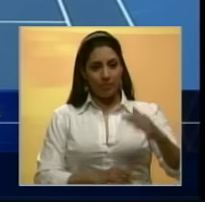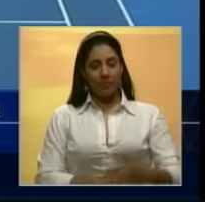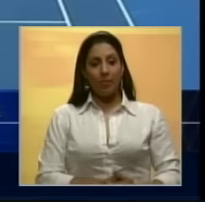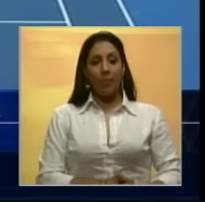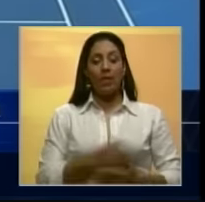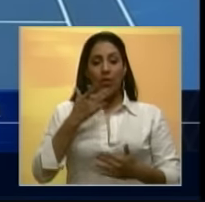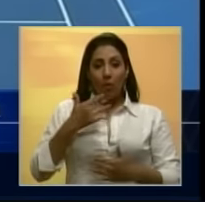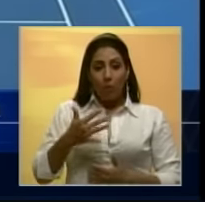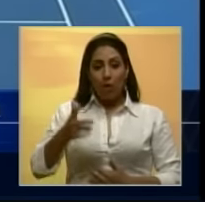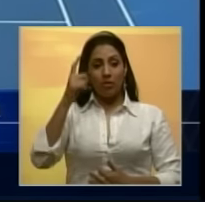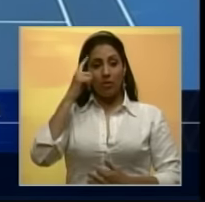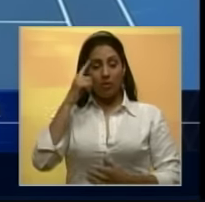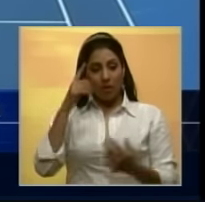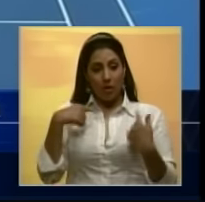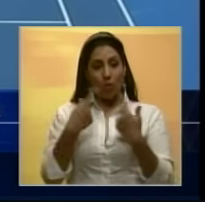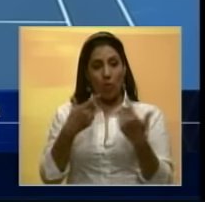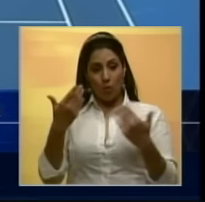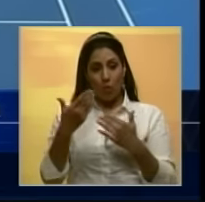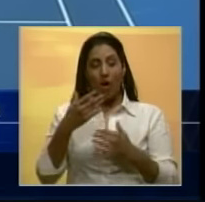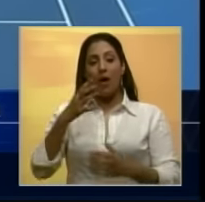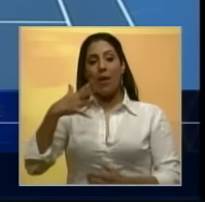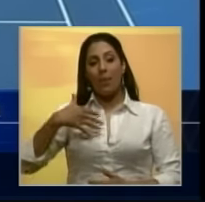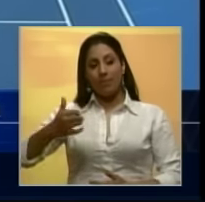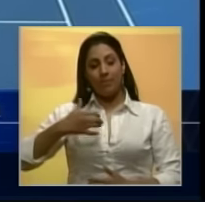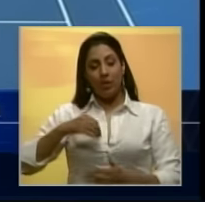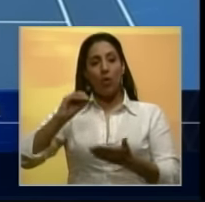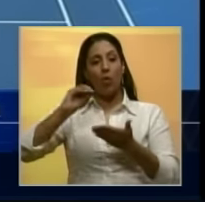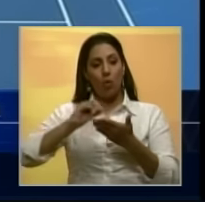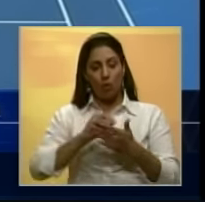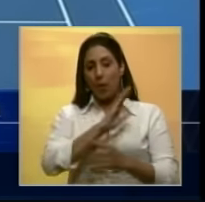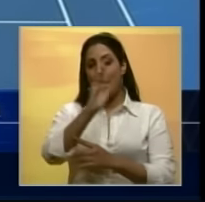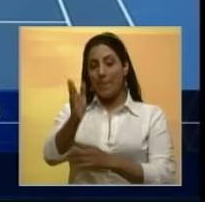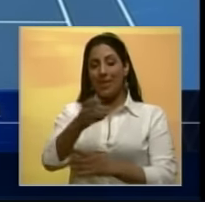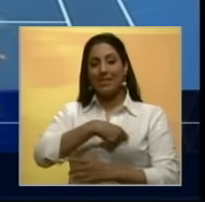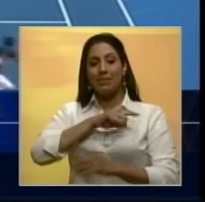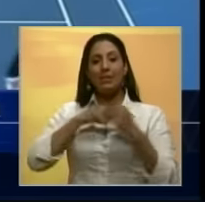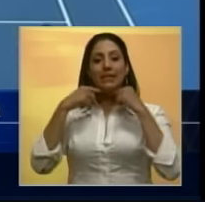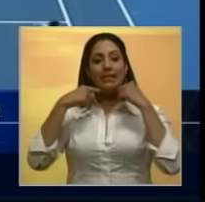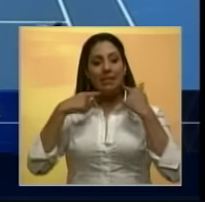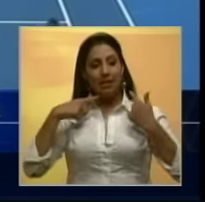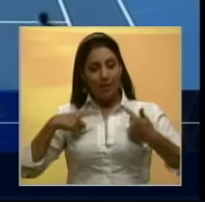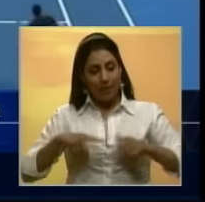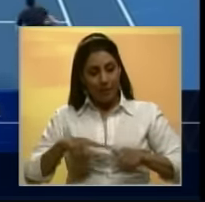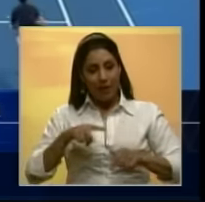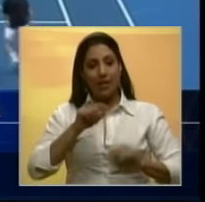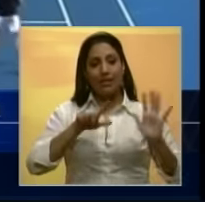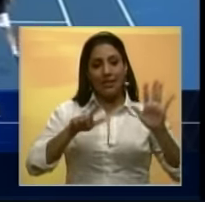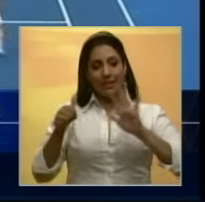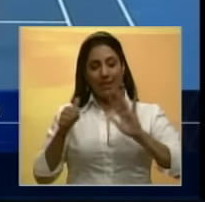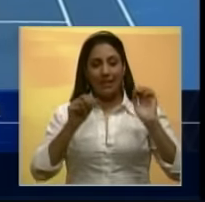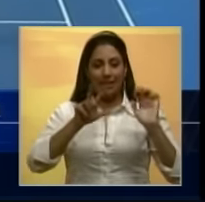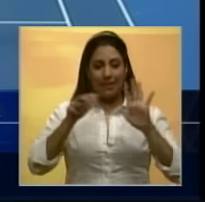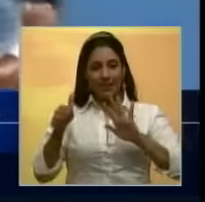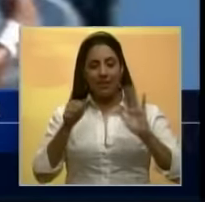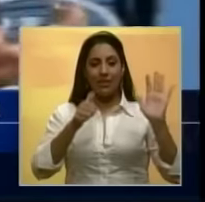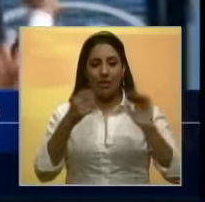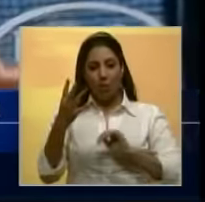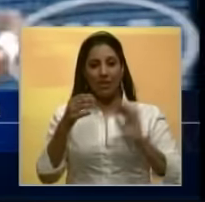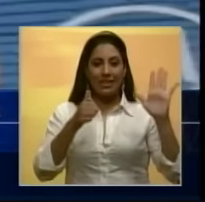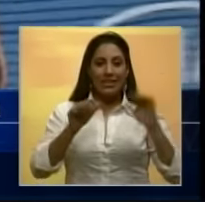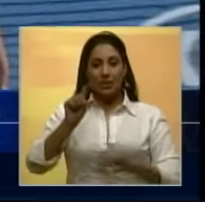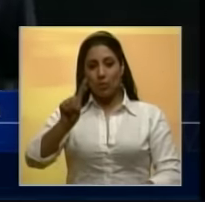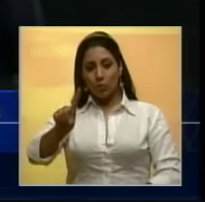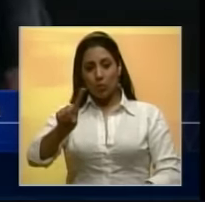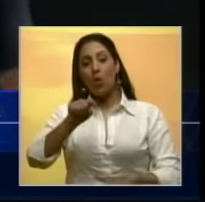El próximo rival del Manacorí será el canadiense Milos Raonic, que derrotó al español Roberto Bautista Agut por 7-6, 3-6, 6-4 y